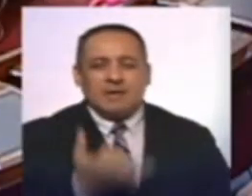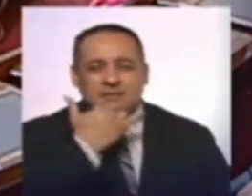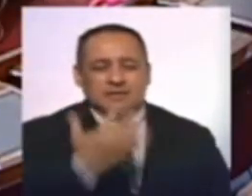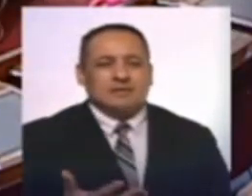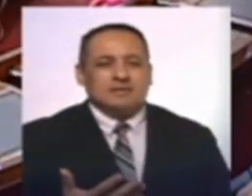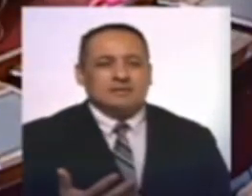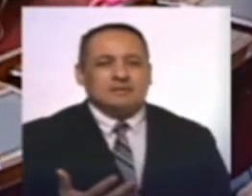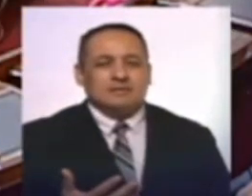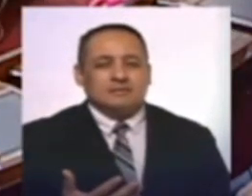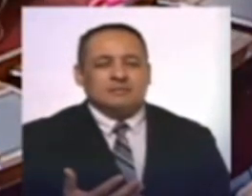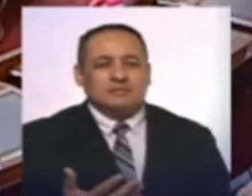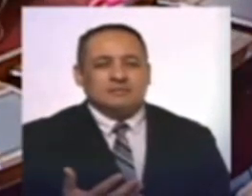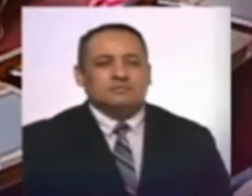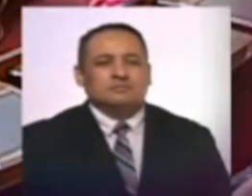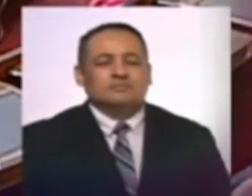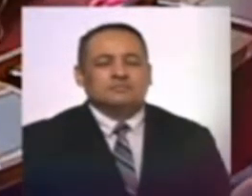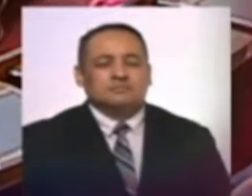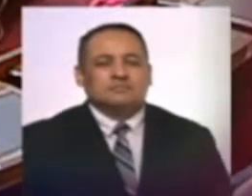muchas cosas, hay que hacerlo.